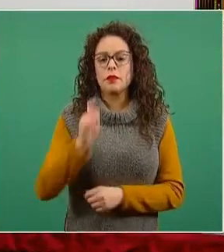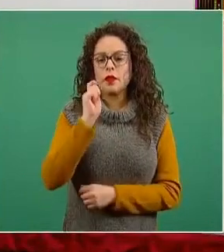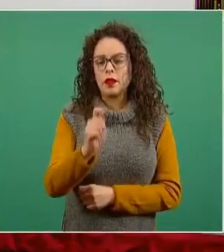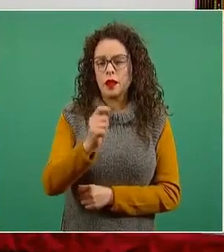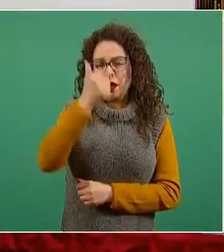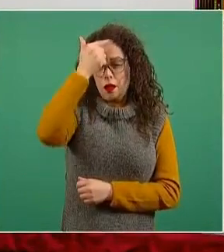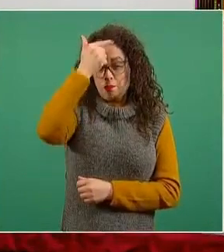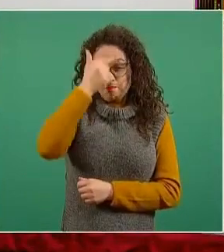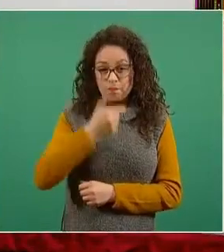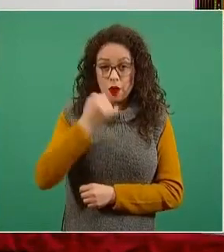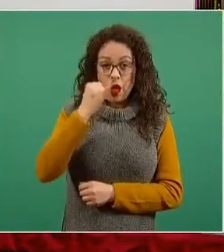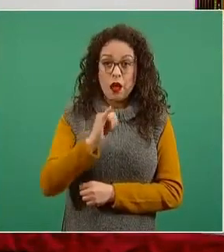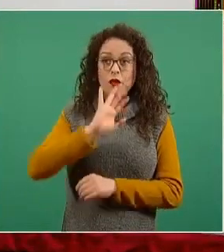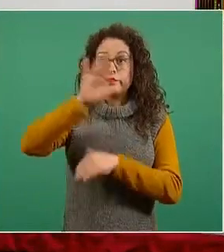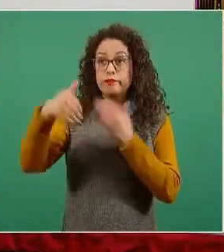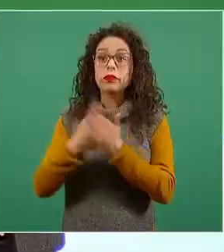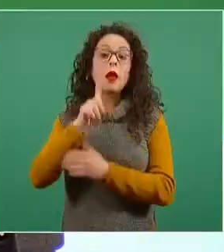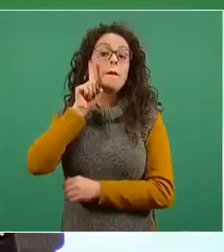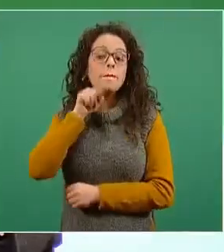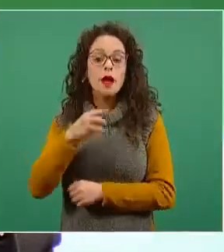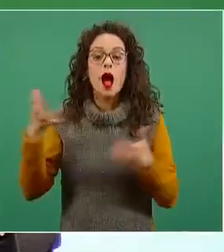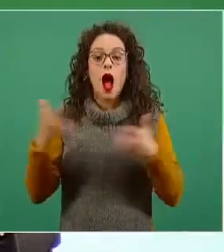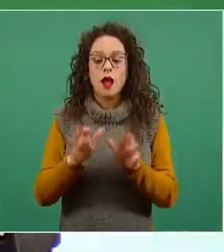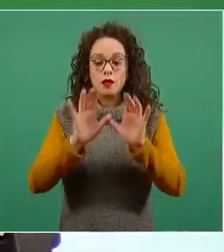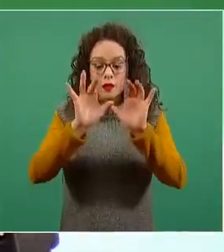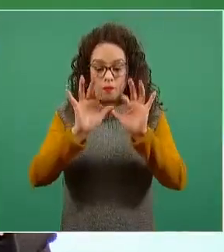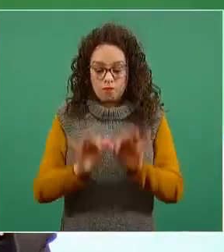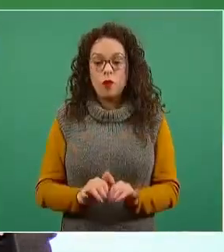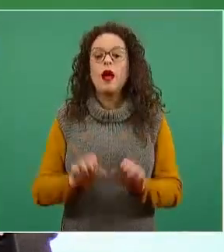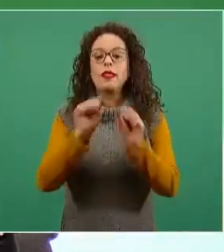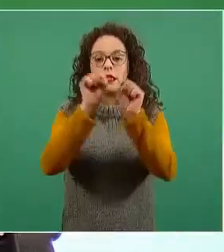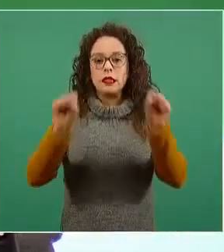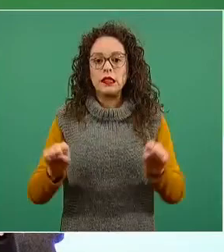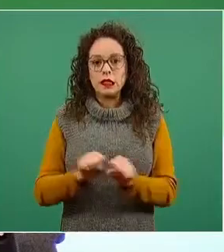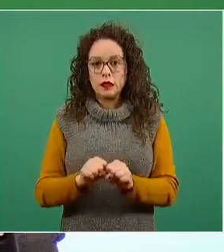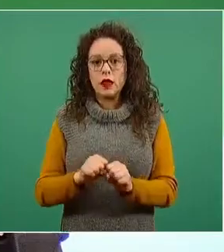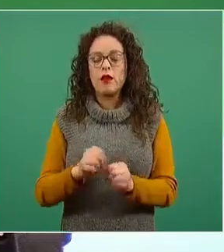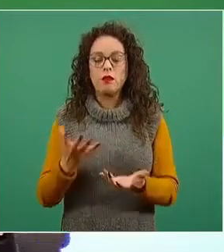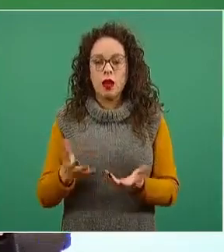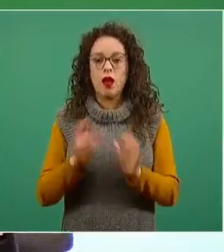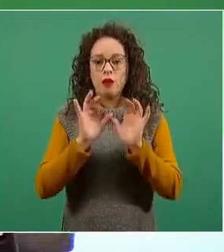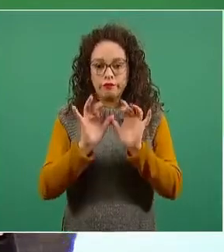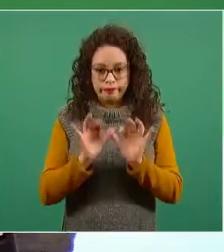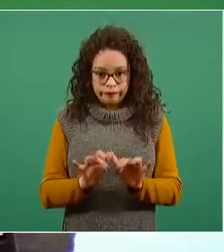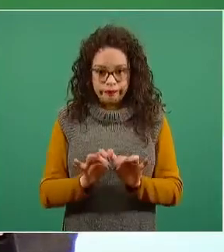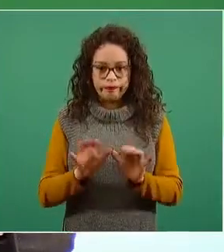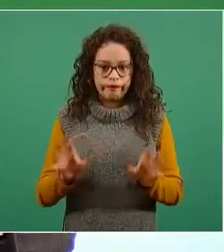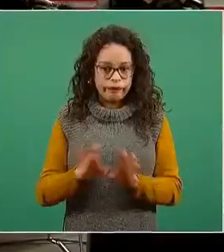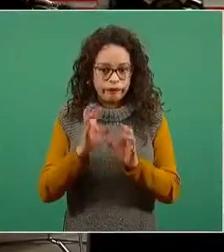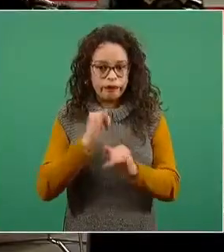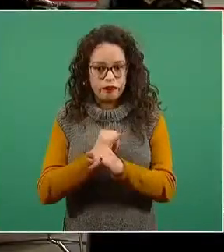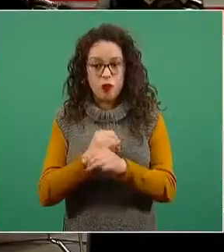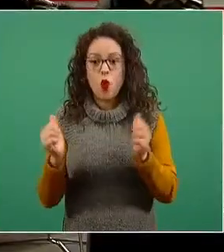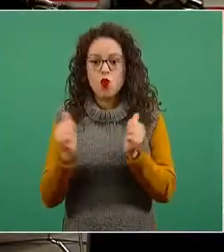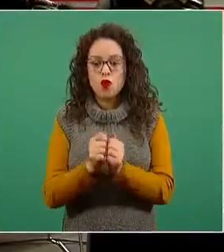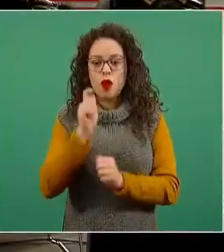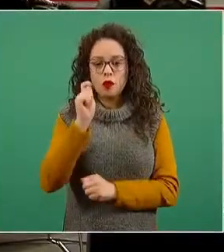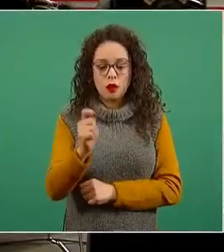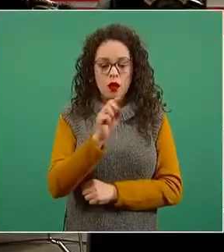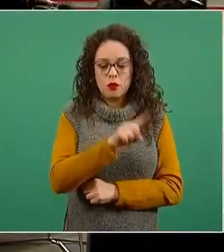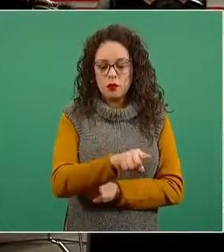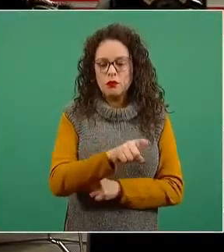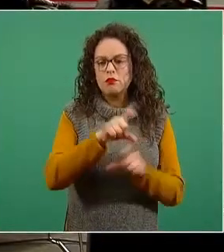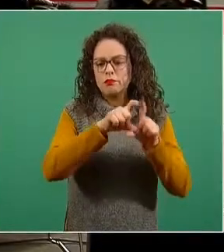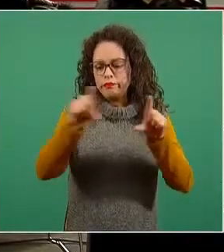durante el día de mañana se estará haciendo la captura en plataforma de esos registros con los campos estandarizados y la